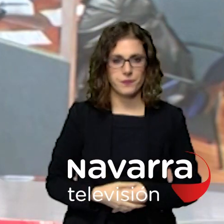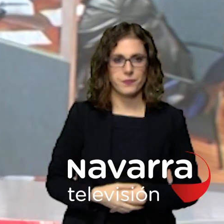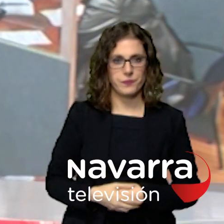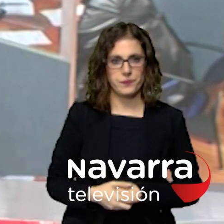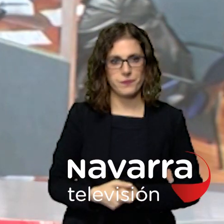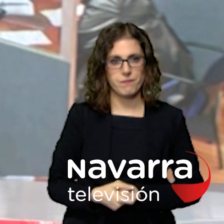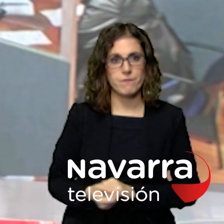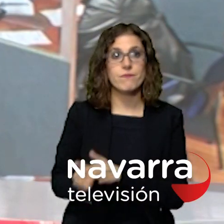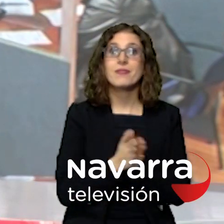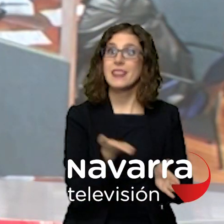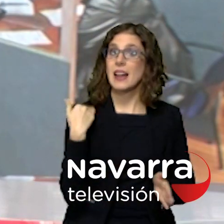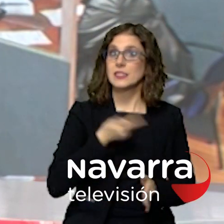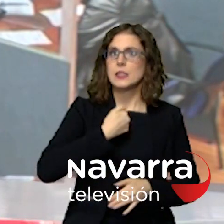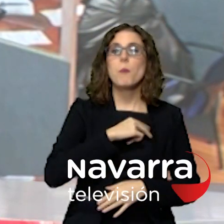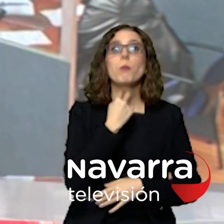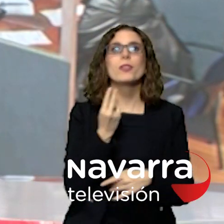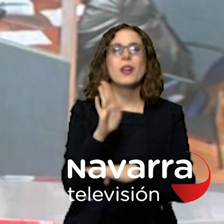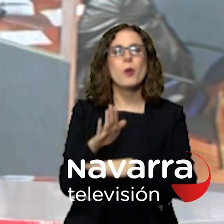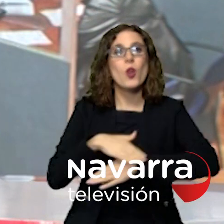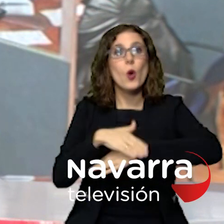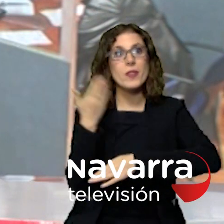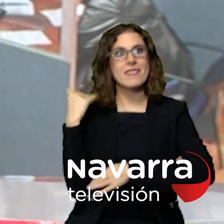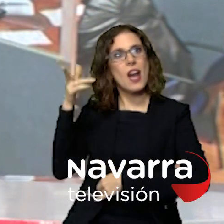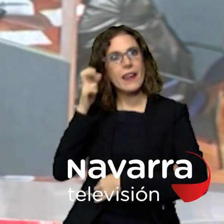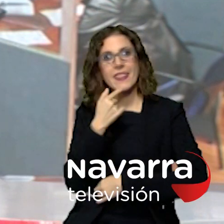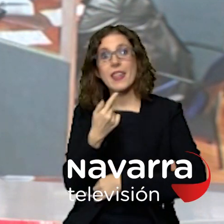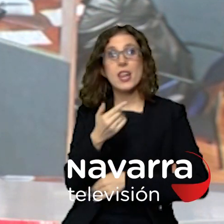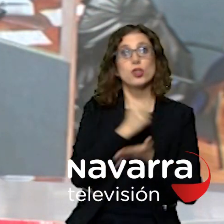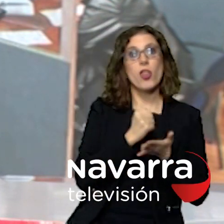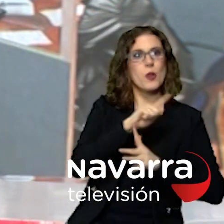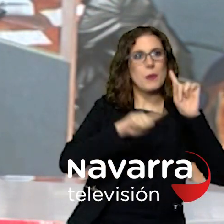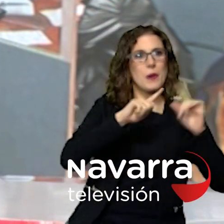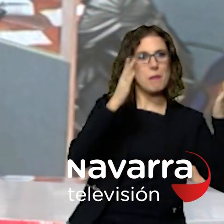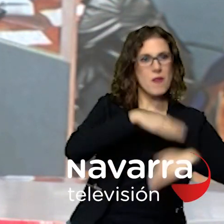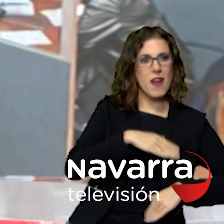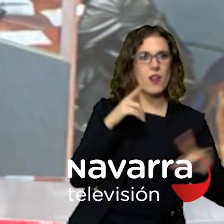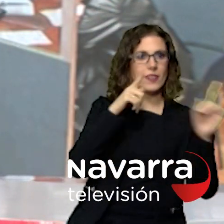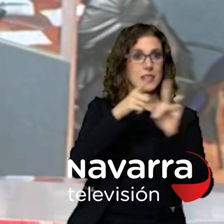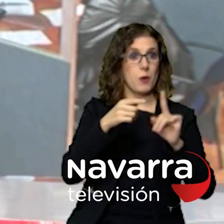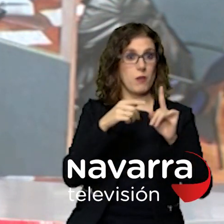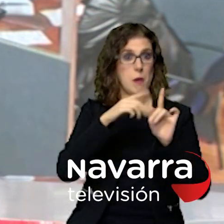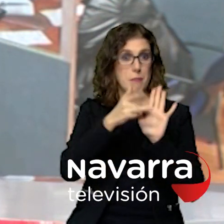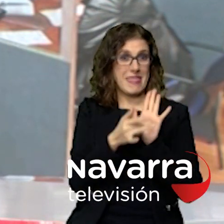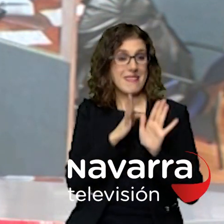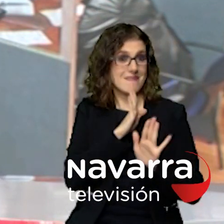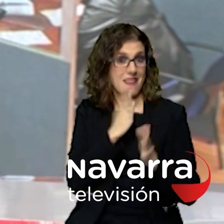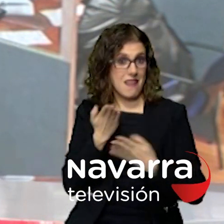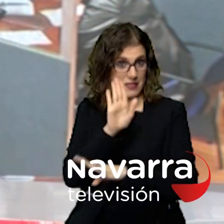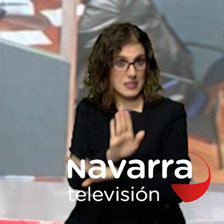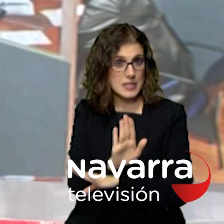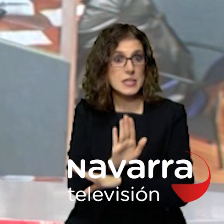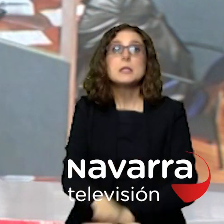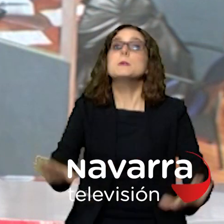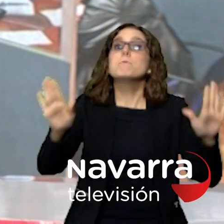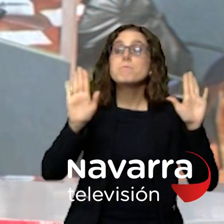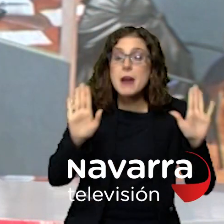Escuchábamos al portavoz del gobierno decir que no habrá problemas por parte de sus socios para dar el visto bueno a esas medidas fiscales. Pero lo cierto es